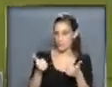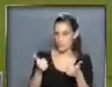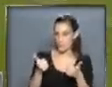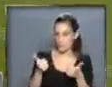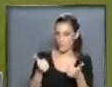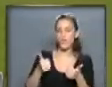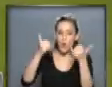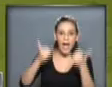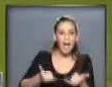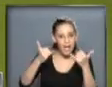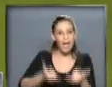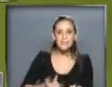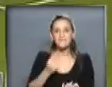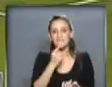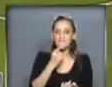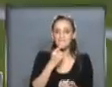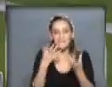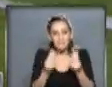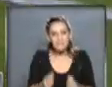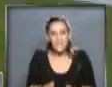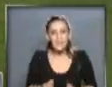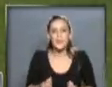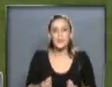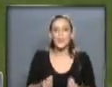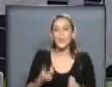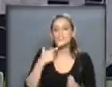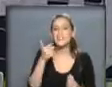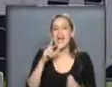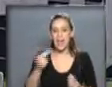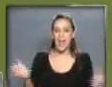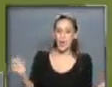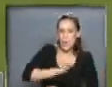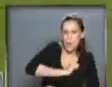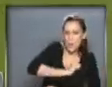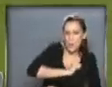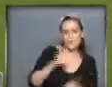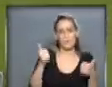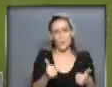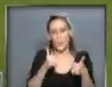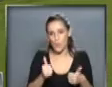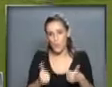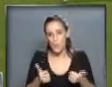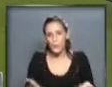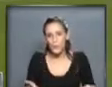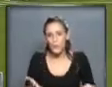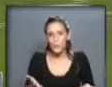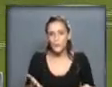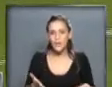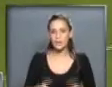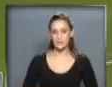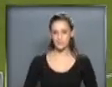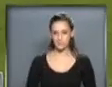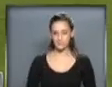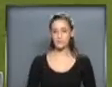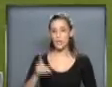Y corría peligro el área de Olave. Bien por Guillermo Sara aquí para contener el remate de Cristian